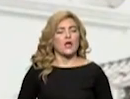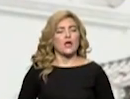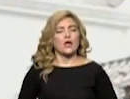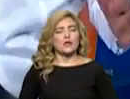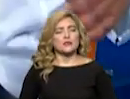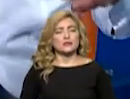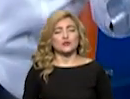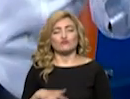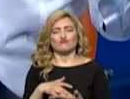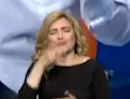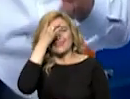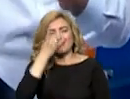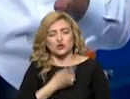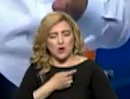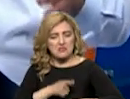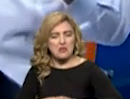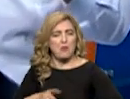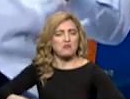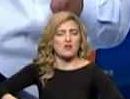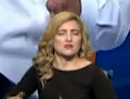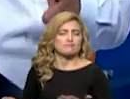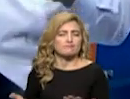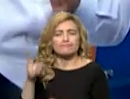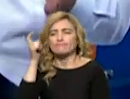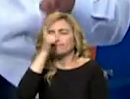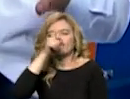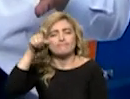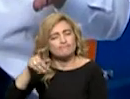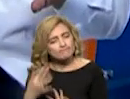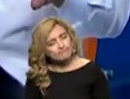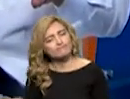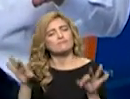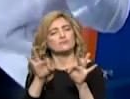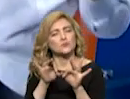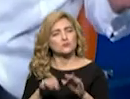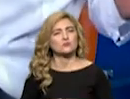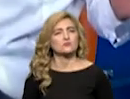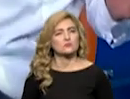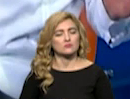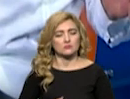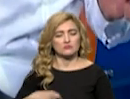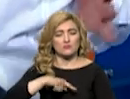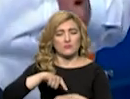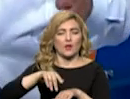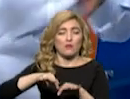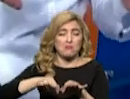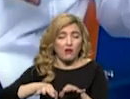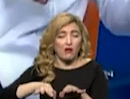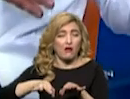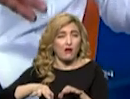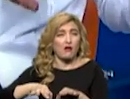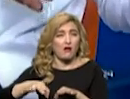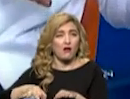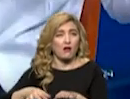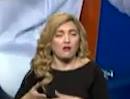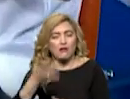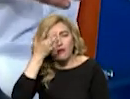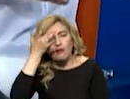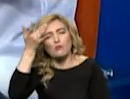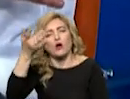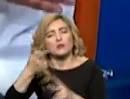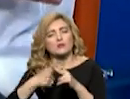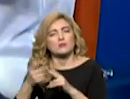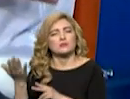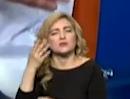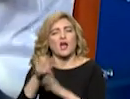tomado a tiempo. Todo lo difícil y lo necesario y lo importante demora. Por eso es que no me explico por qué no lo